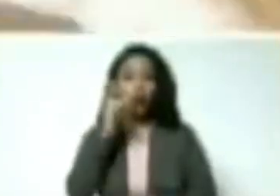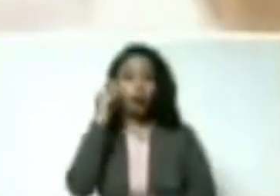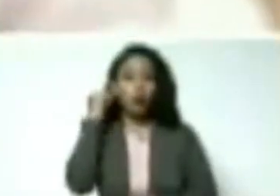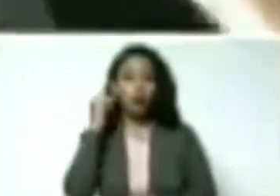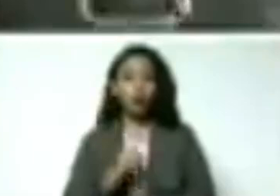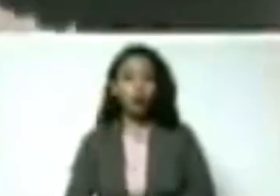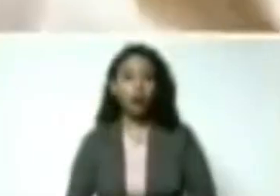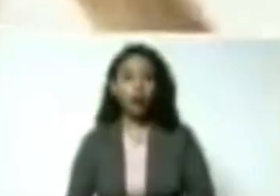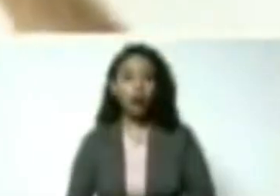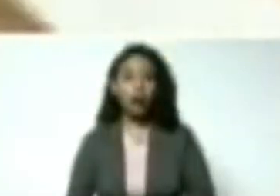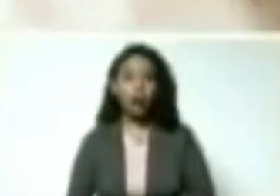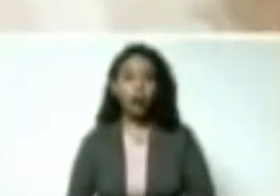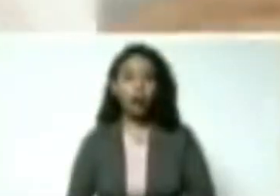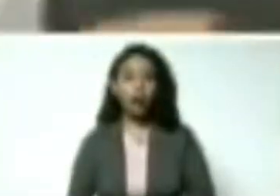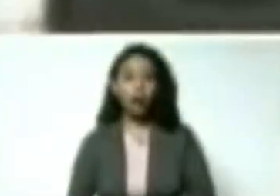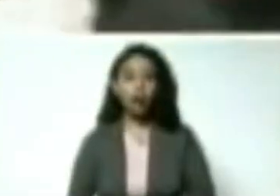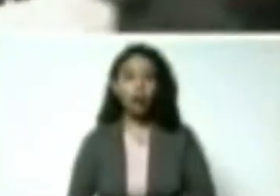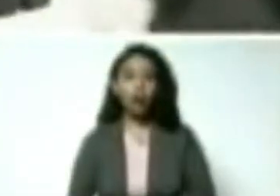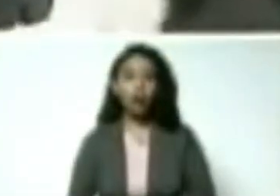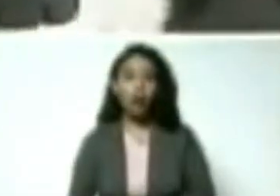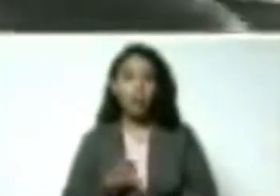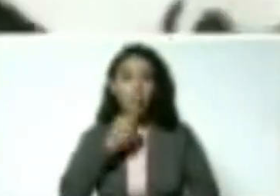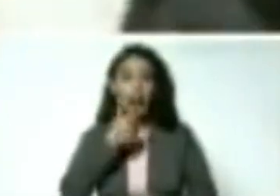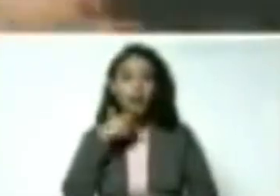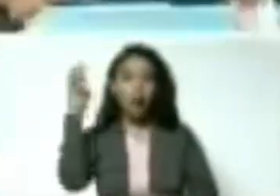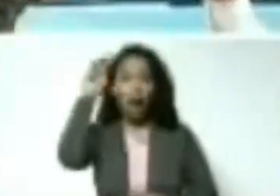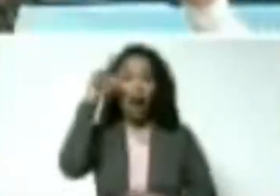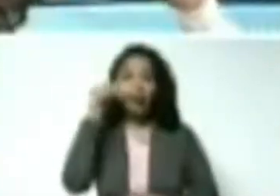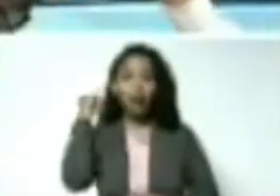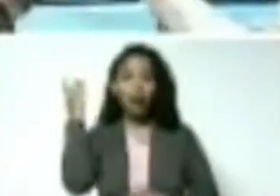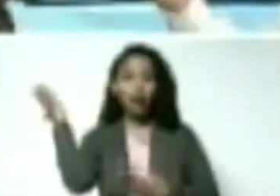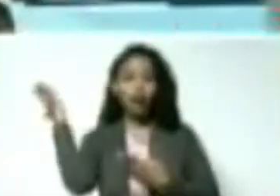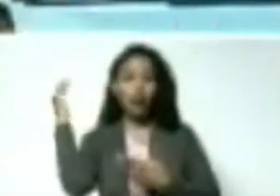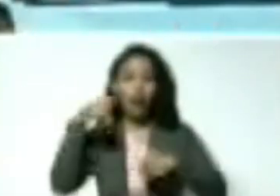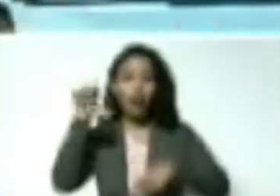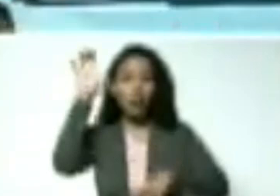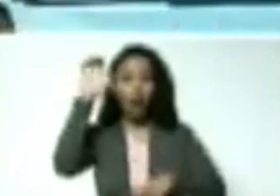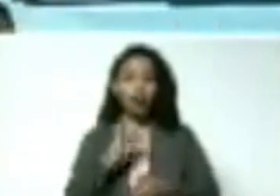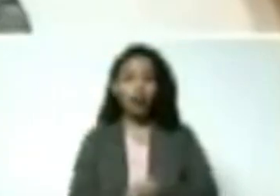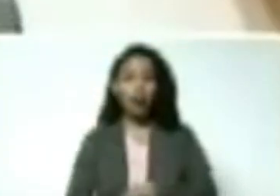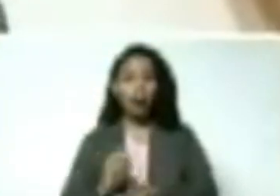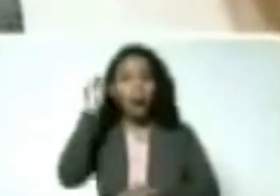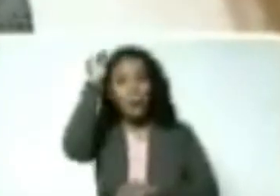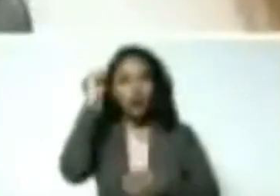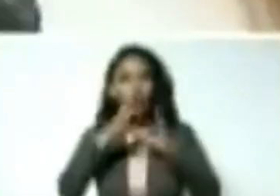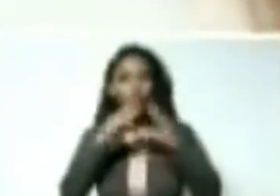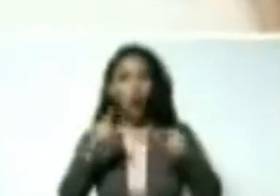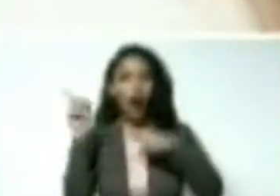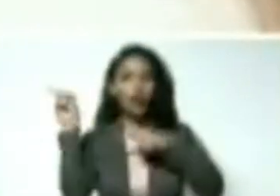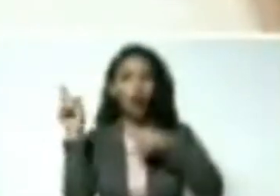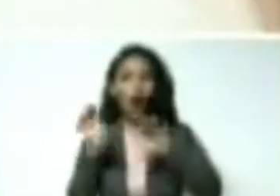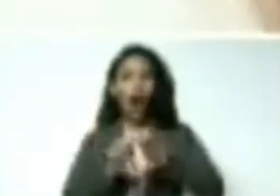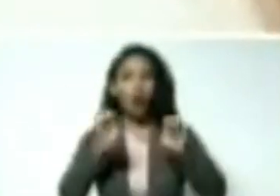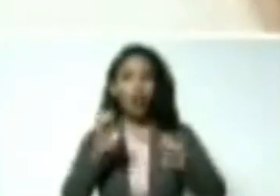Ah, mire estos zapatos qué bellos para las maestras, los maestros del país, pensándolo todo. Esto es para